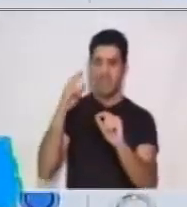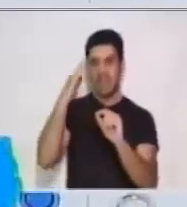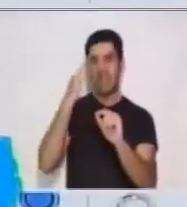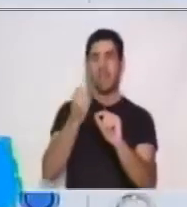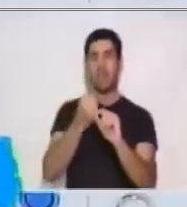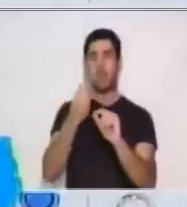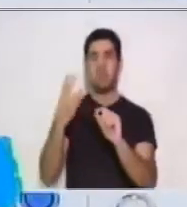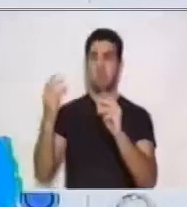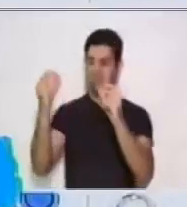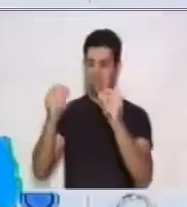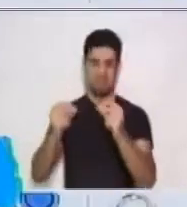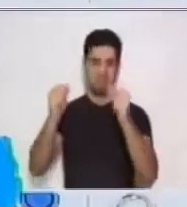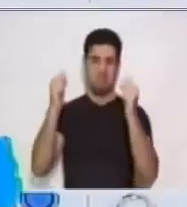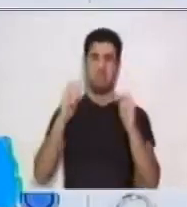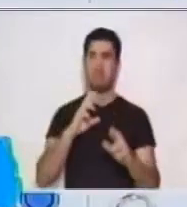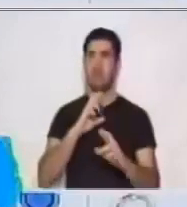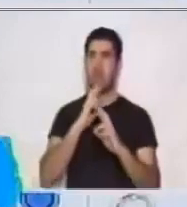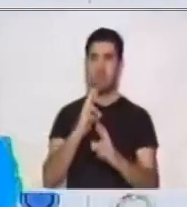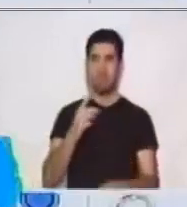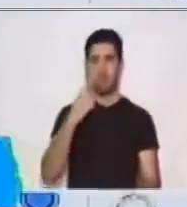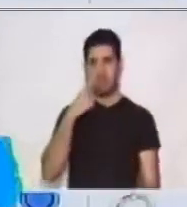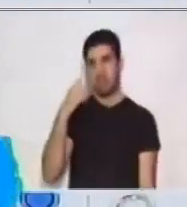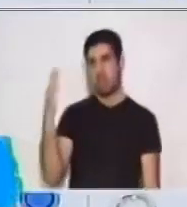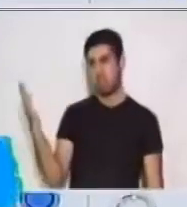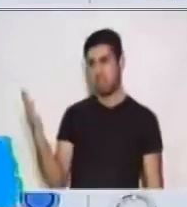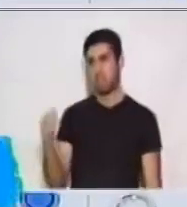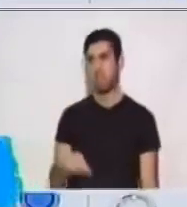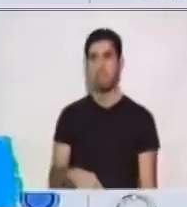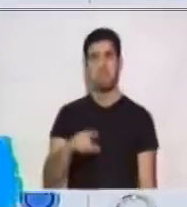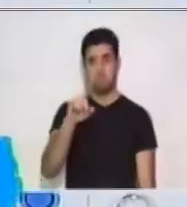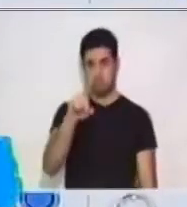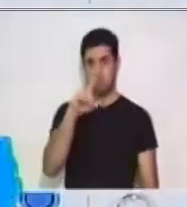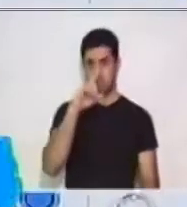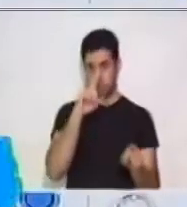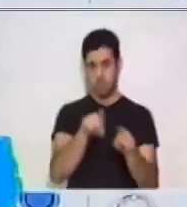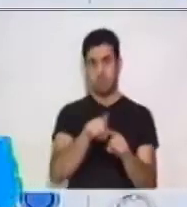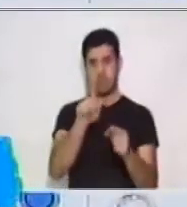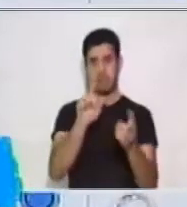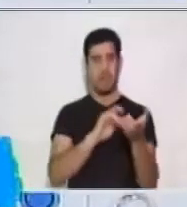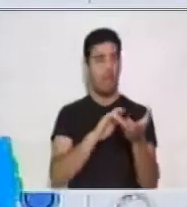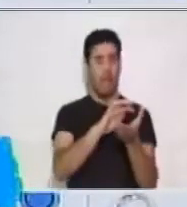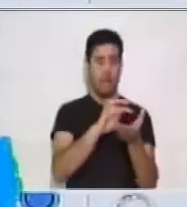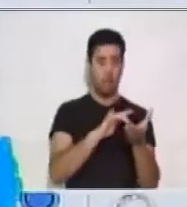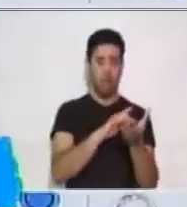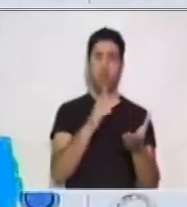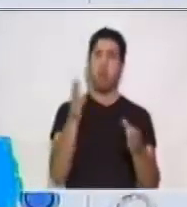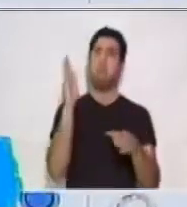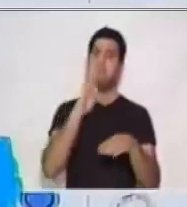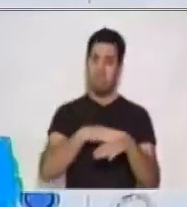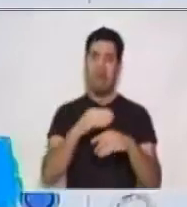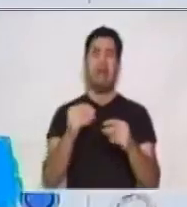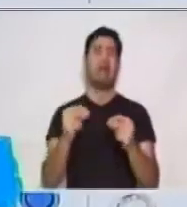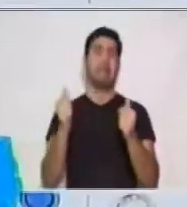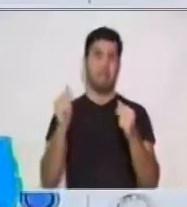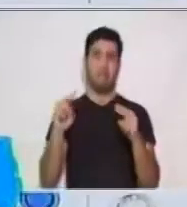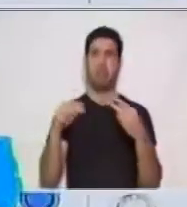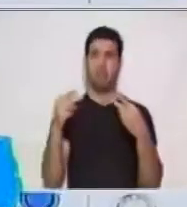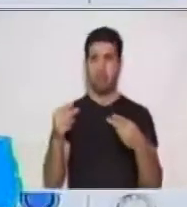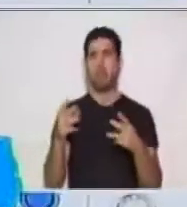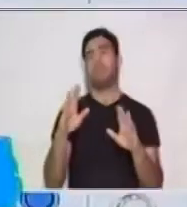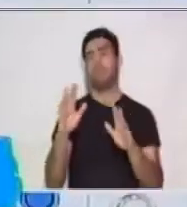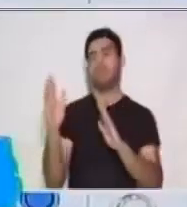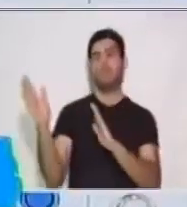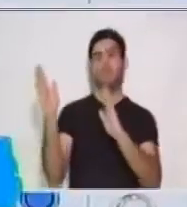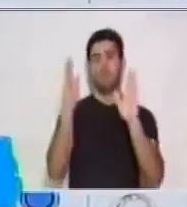e inmediatamente me dará el resultado. Lo puedo hacer en mi calculadora si quiero ahorrar tiempo. Bueno, ahora con